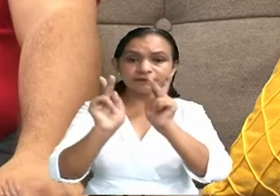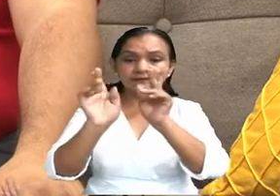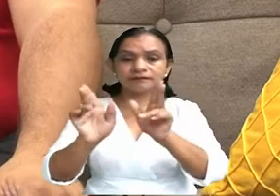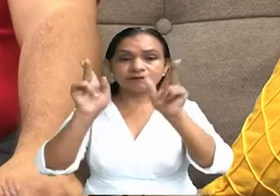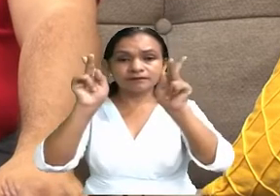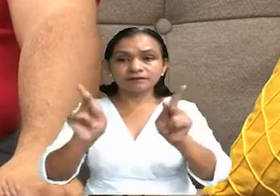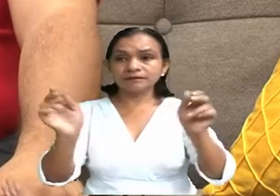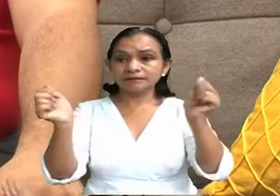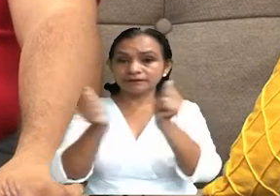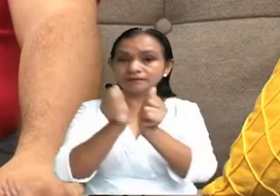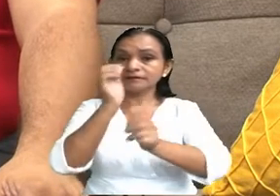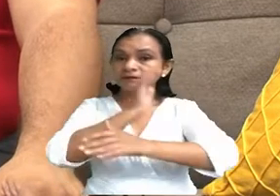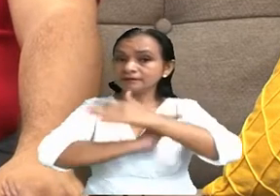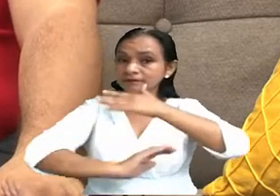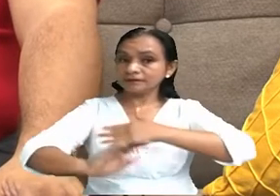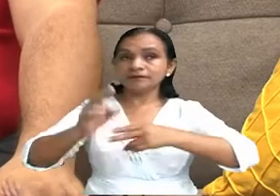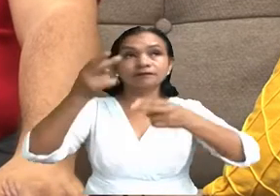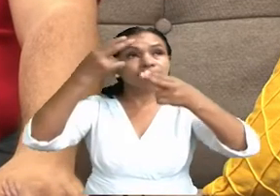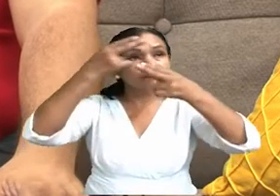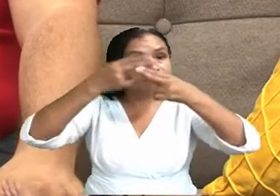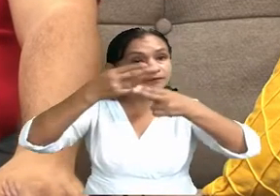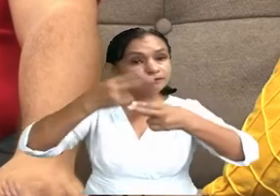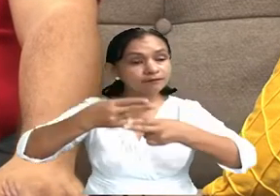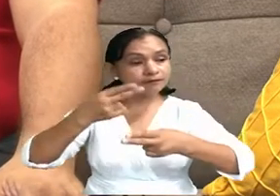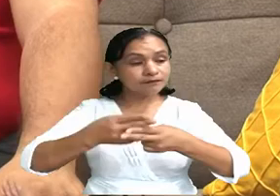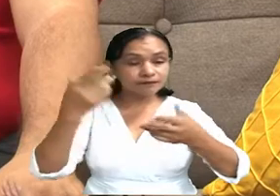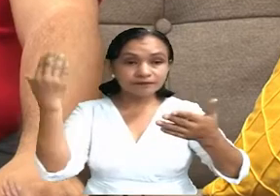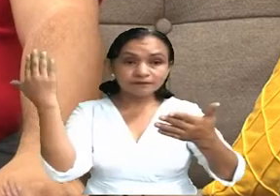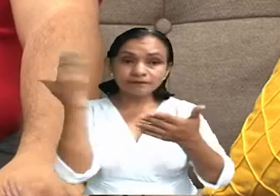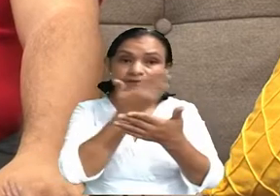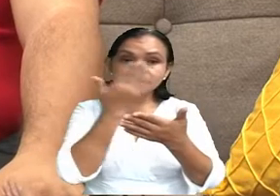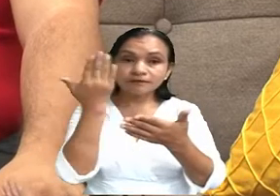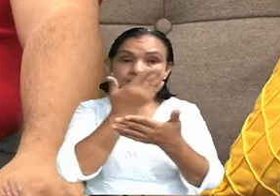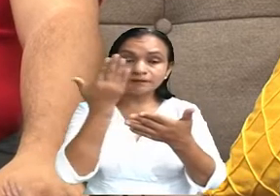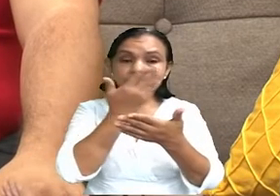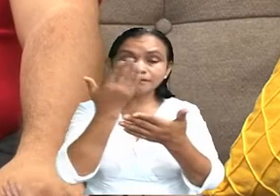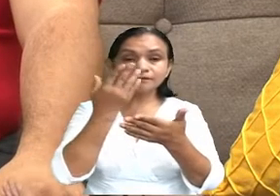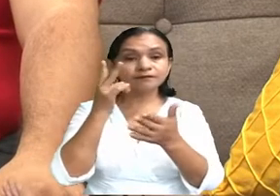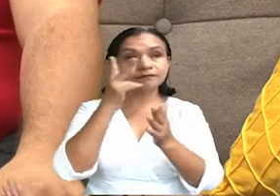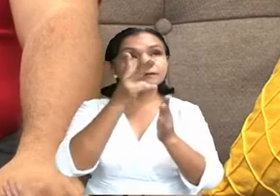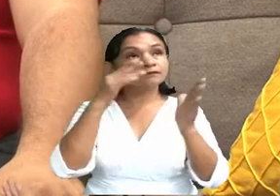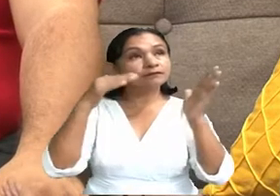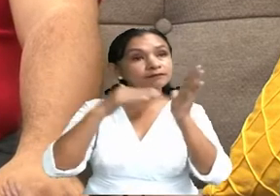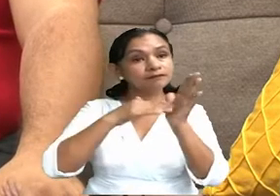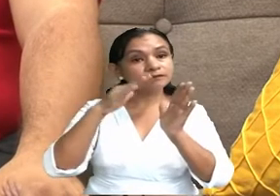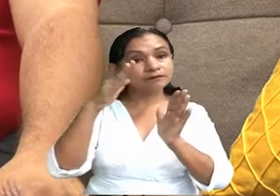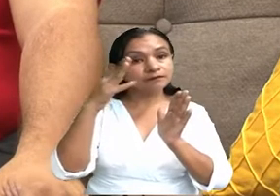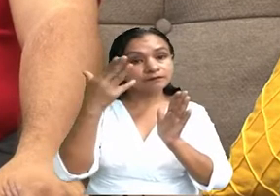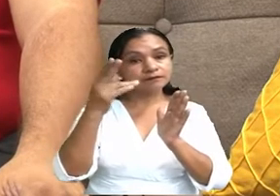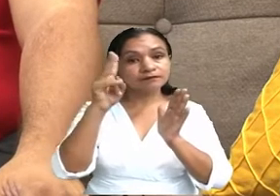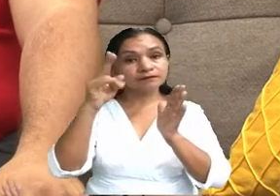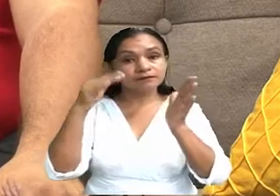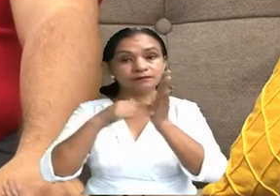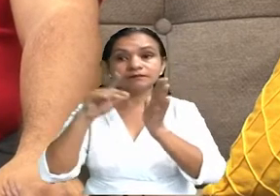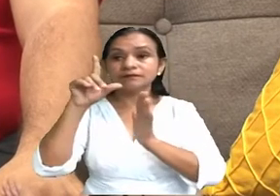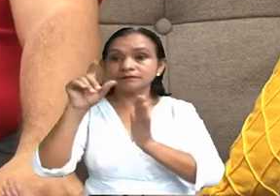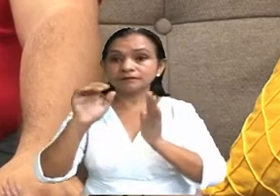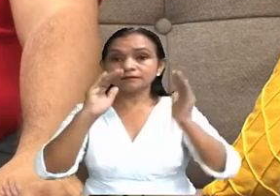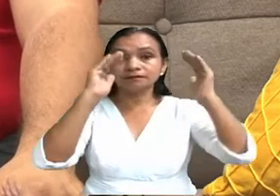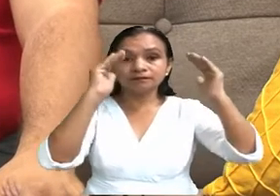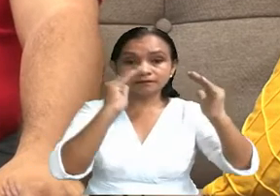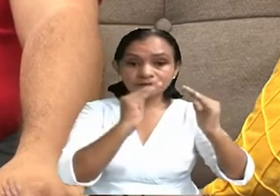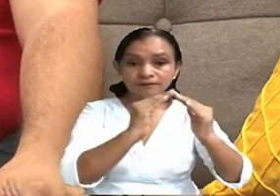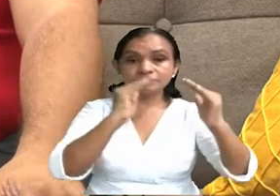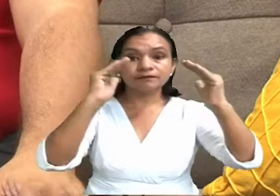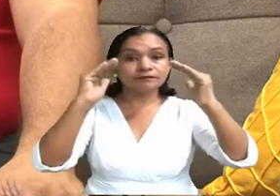con discapacidad en base a un censo y un estudio que se hizo allá en el 2009 y 2010, casa por casa, y que se ha